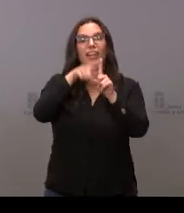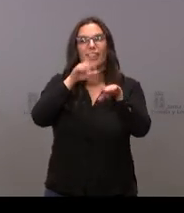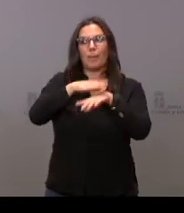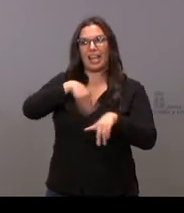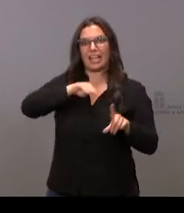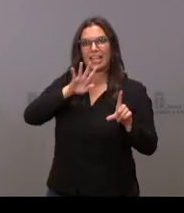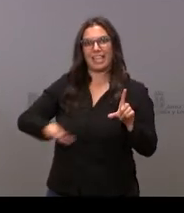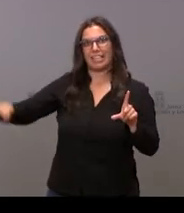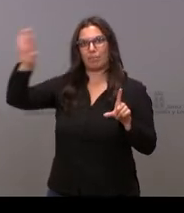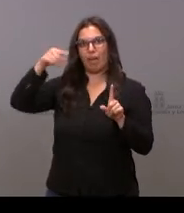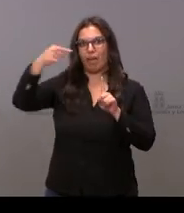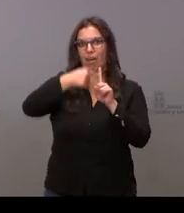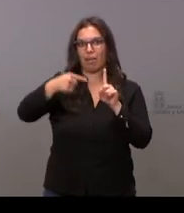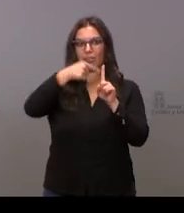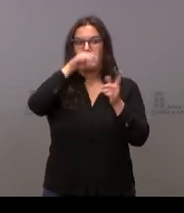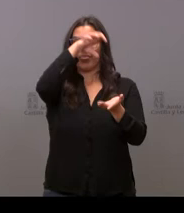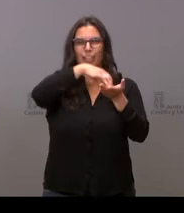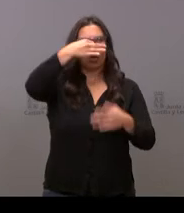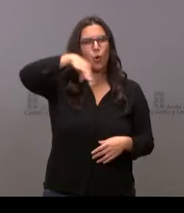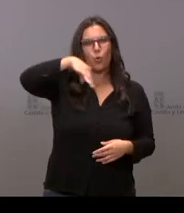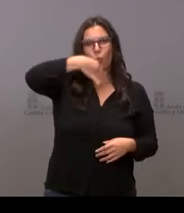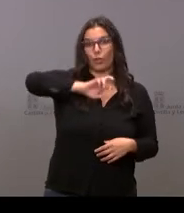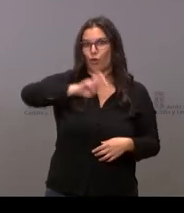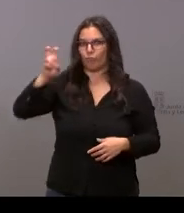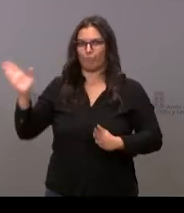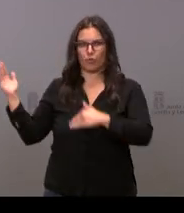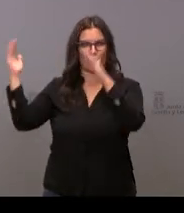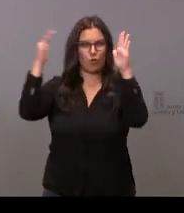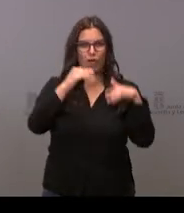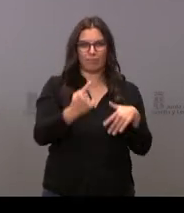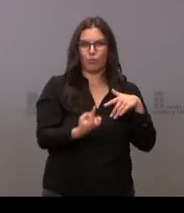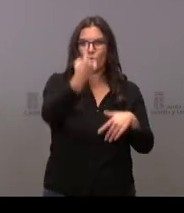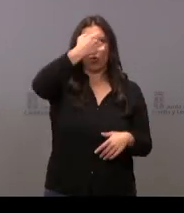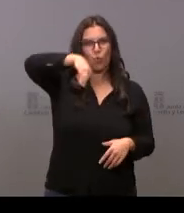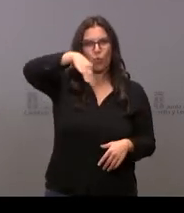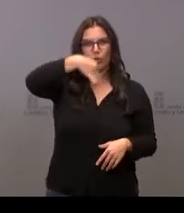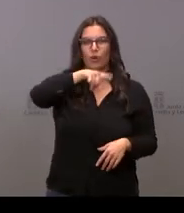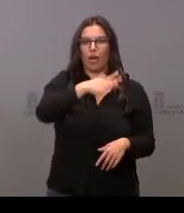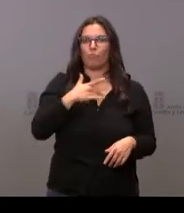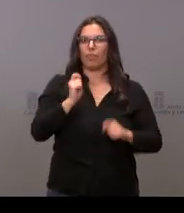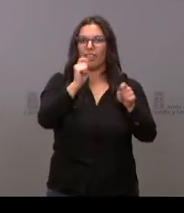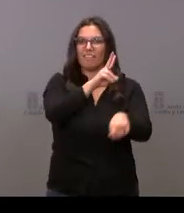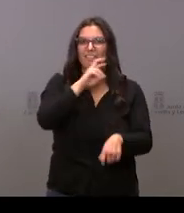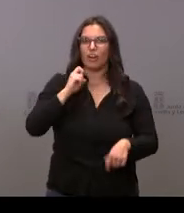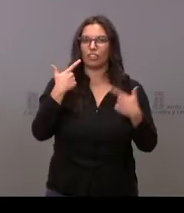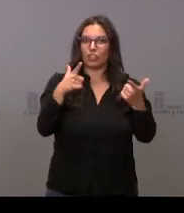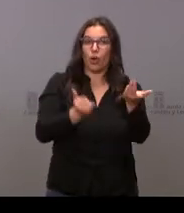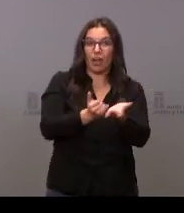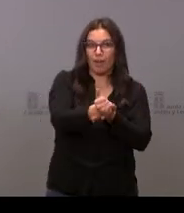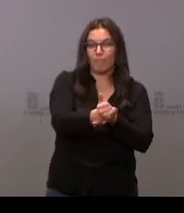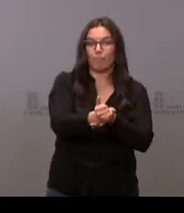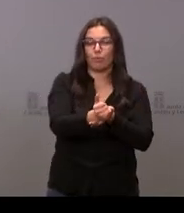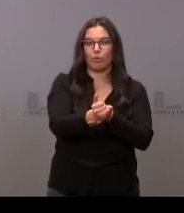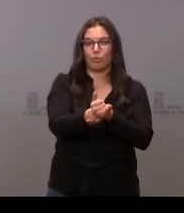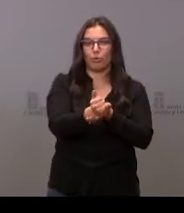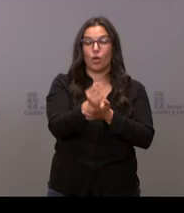un centro único e irrepetible en el conjunto de españa que puede dar mucha valor al sector del campo no solamente